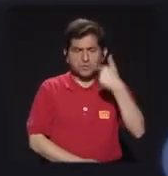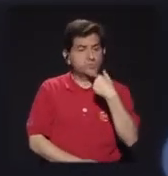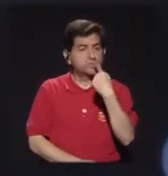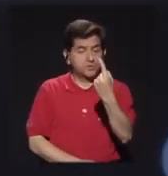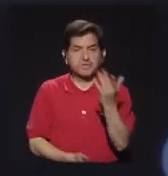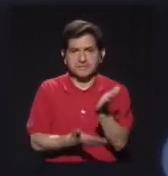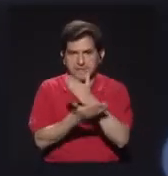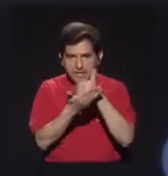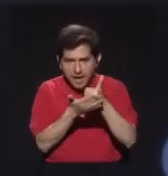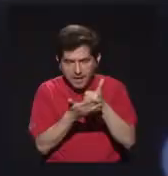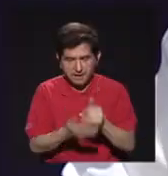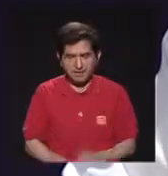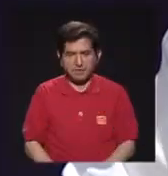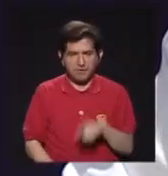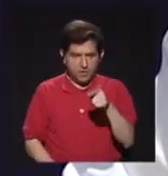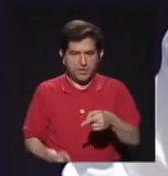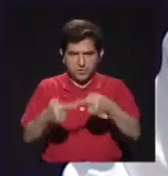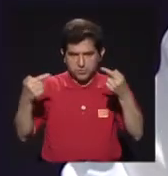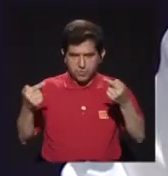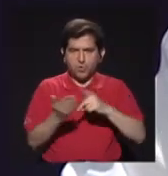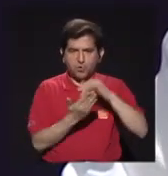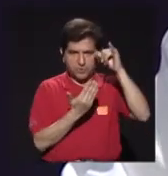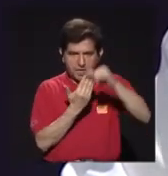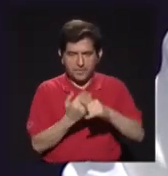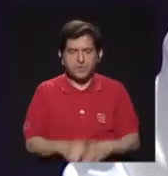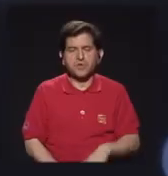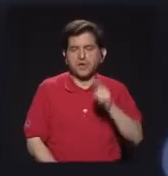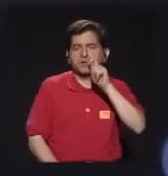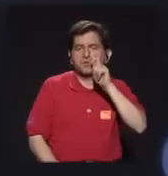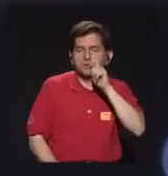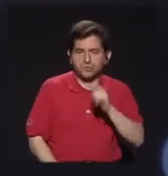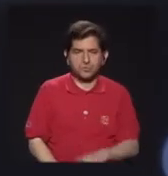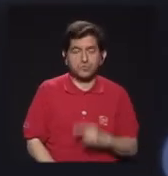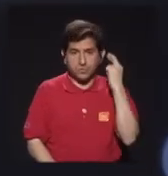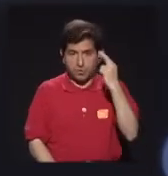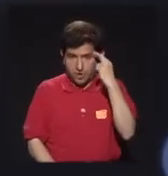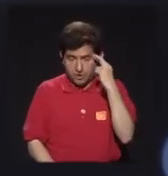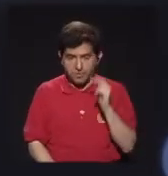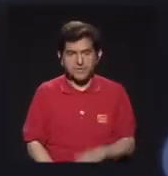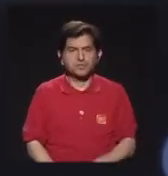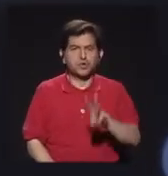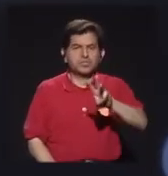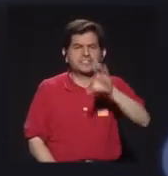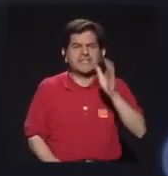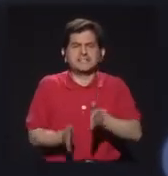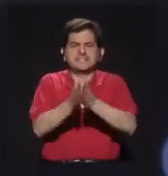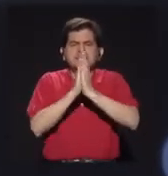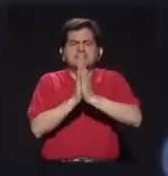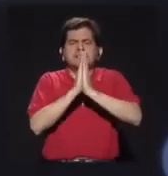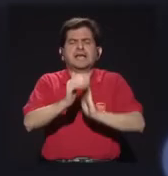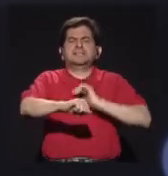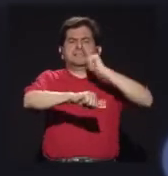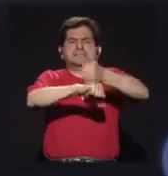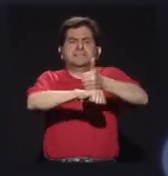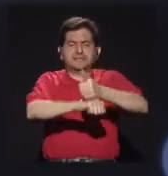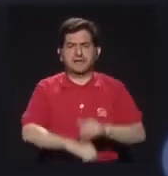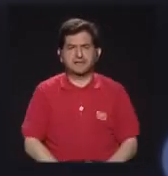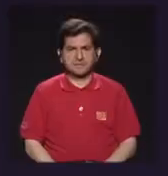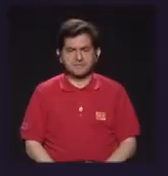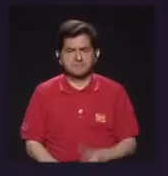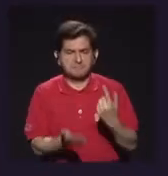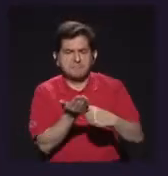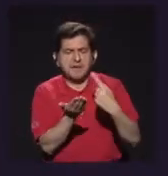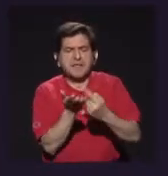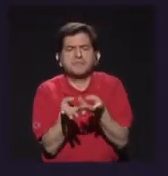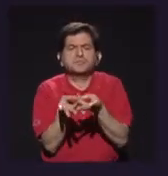que se se opone a la aprobación del proyecto de la marihuana y que por eso le ha puesto 600 mociones dice para para abrir un